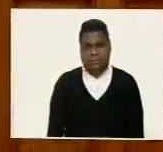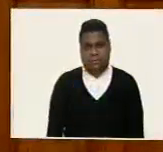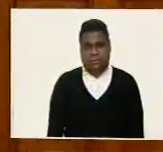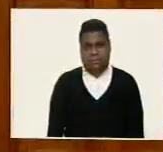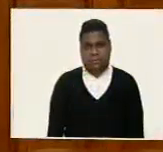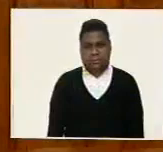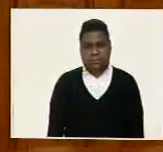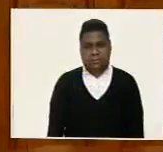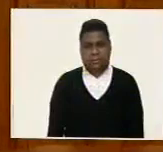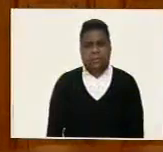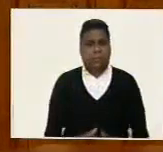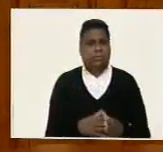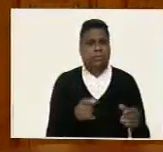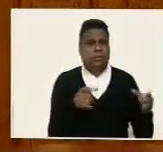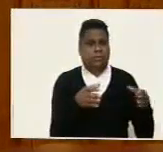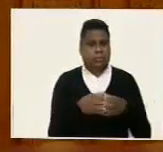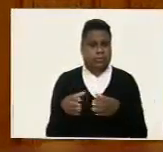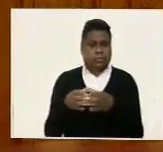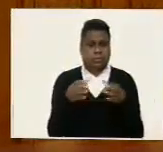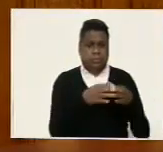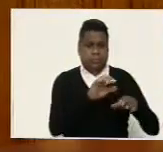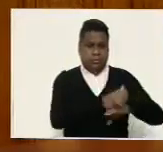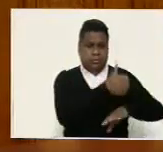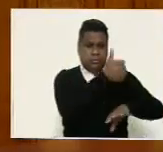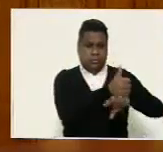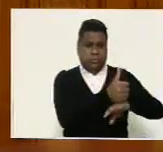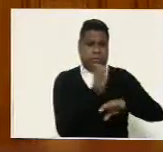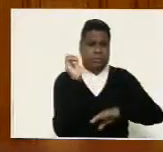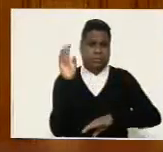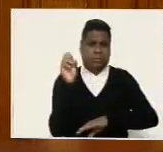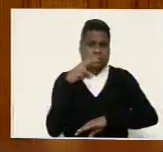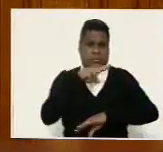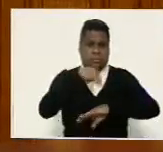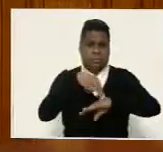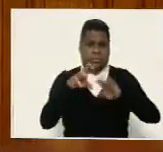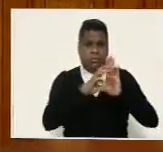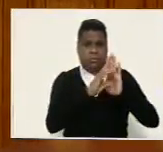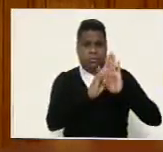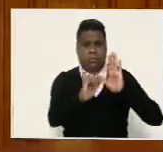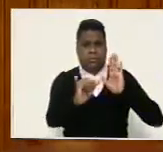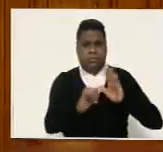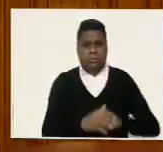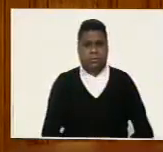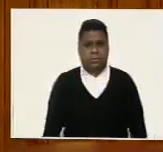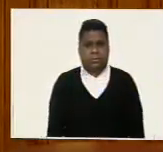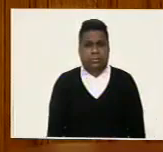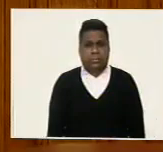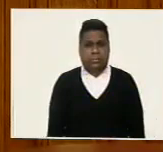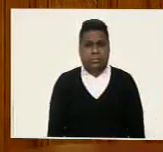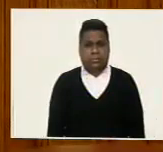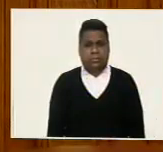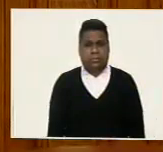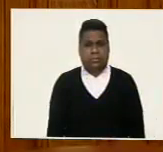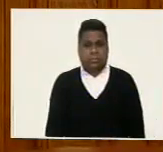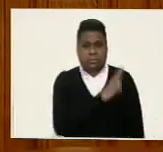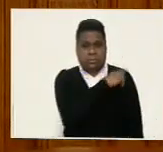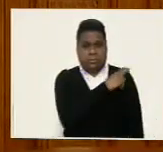la directiva de la Honorable Asamblea Nacional Constituyente, nuestro presidente Diosdado Cabello, nuestra